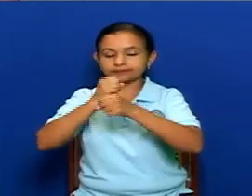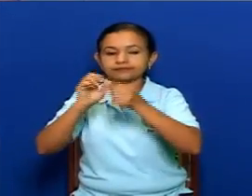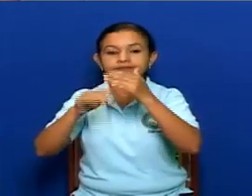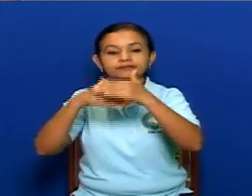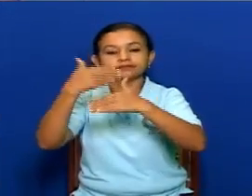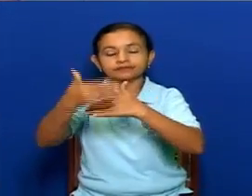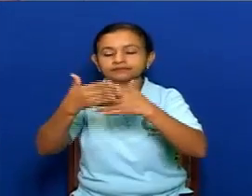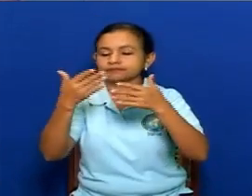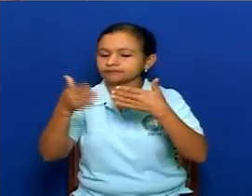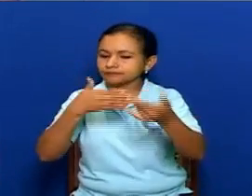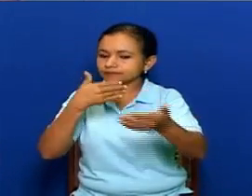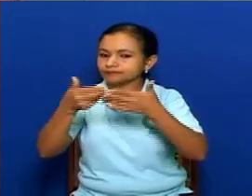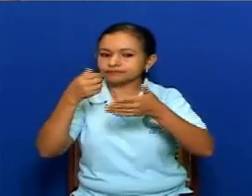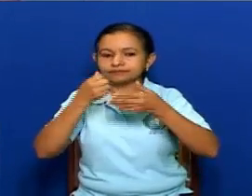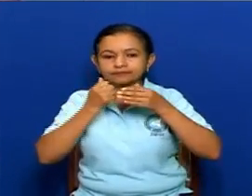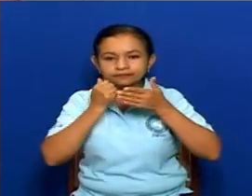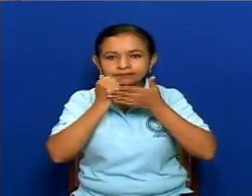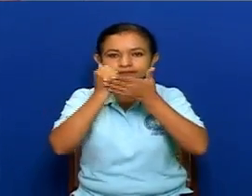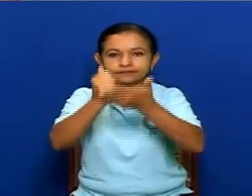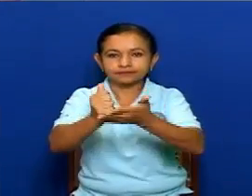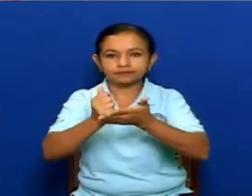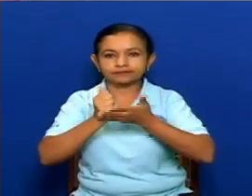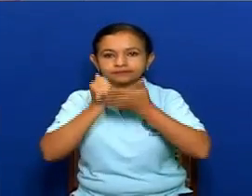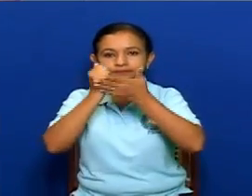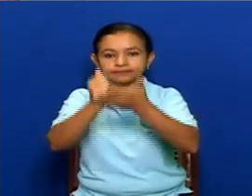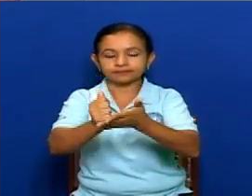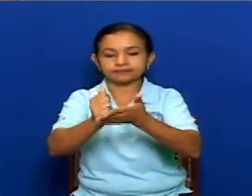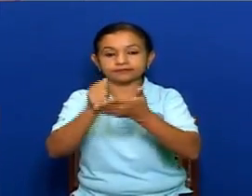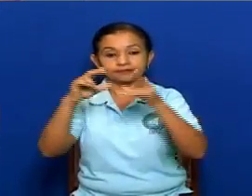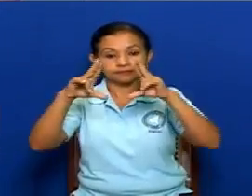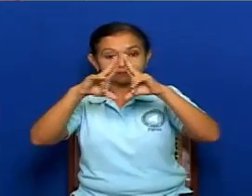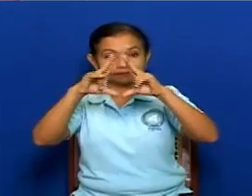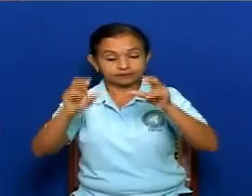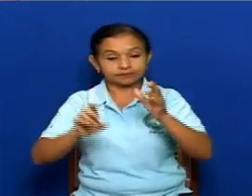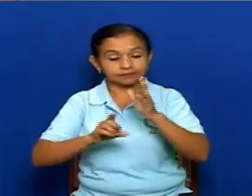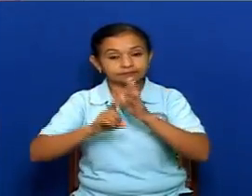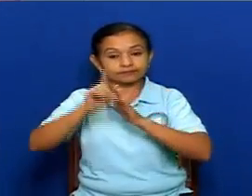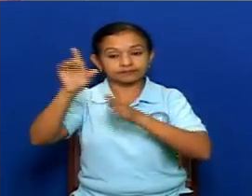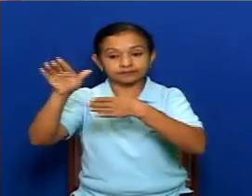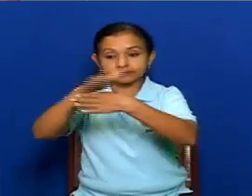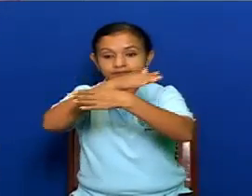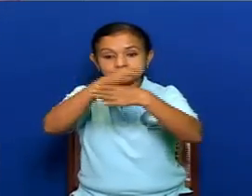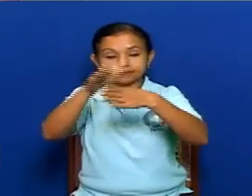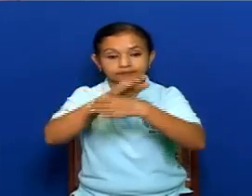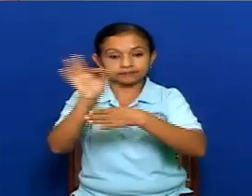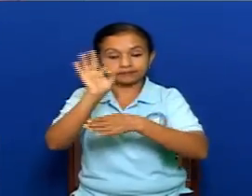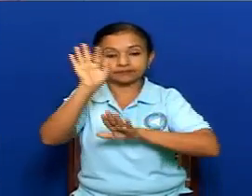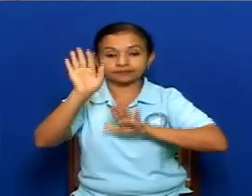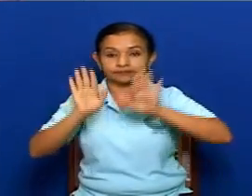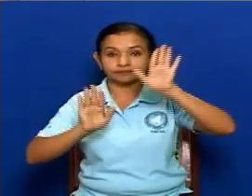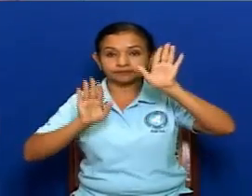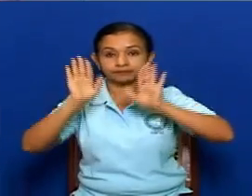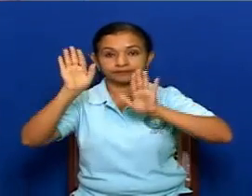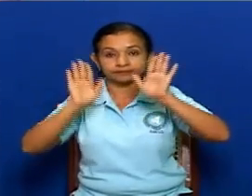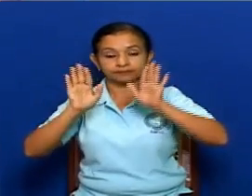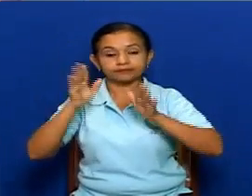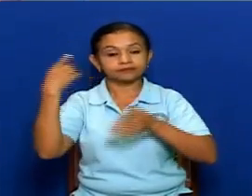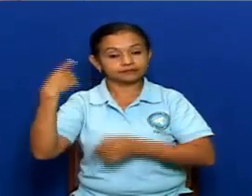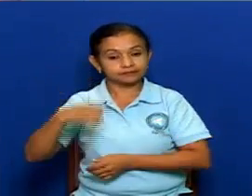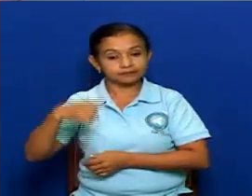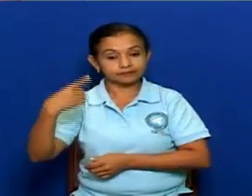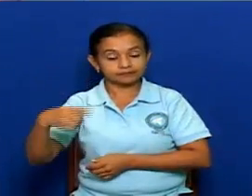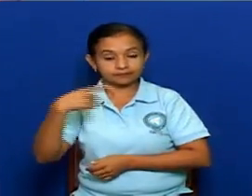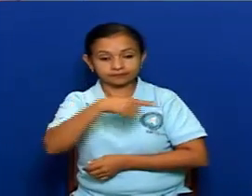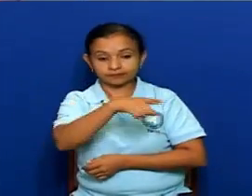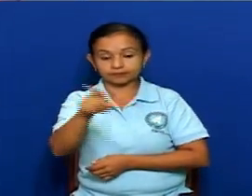justicia social, seguimos contribuyendo a que nuestro país se desarrolle a través de los distintos mecanismos de participación y restitución de derechos